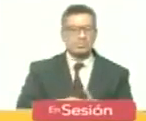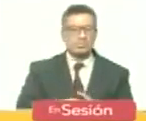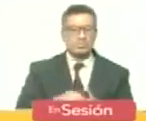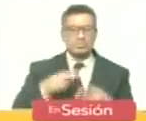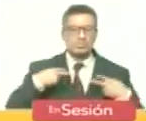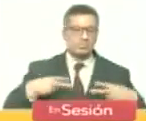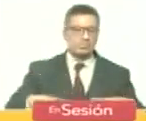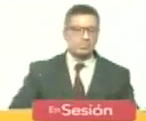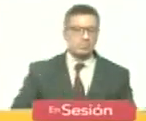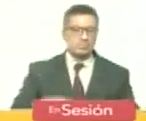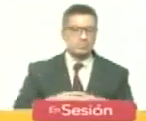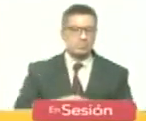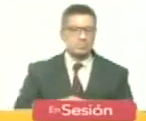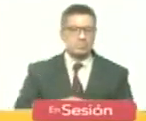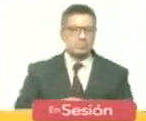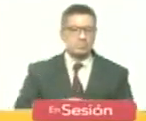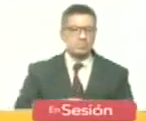de